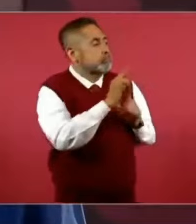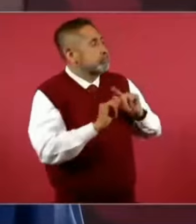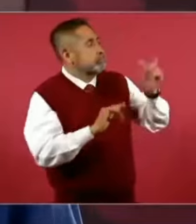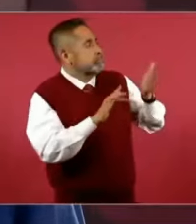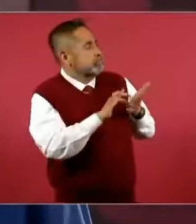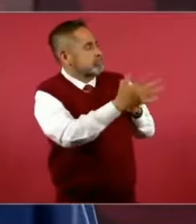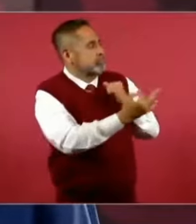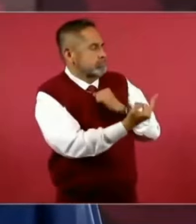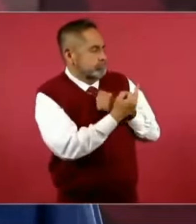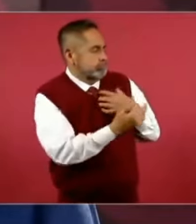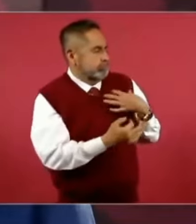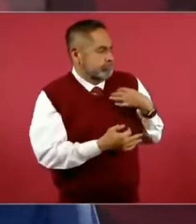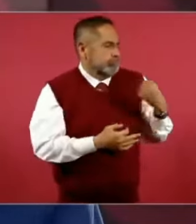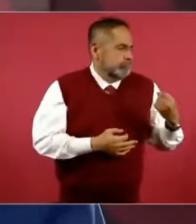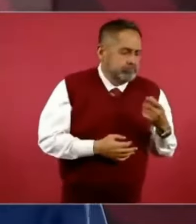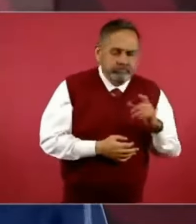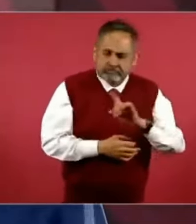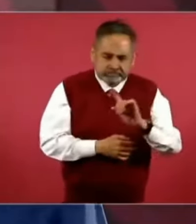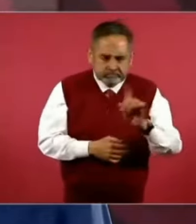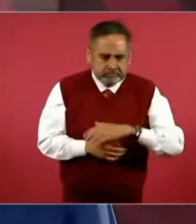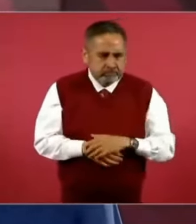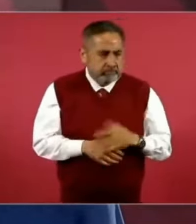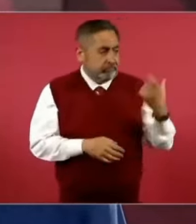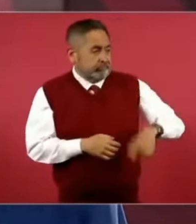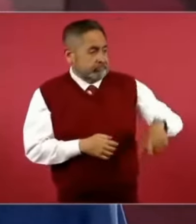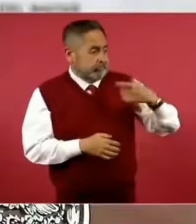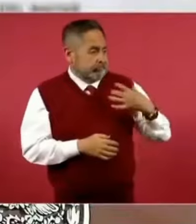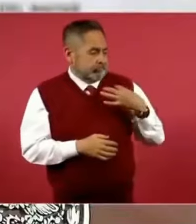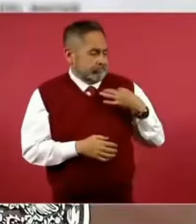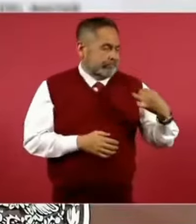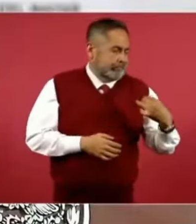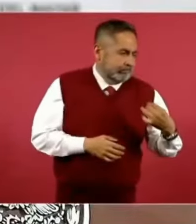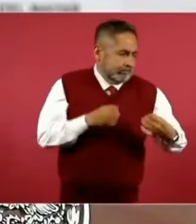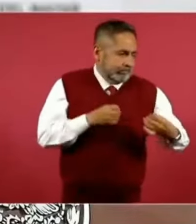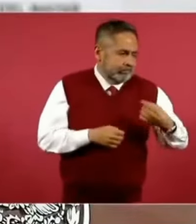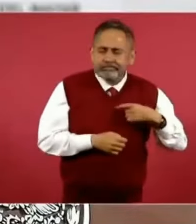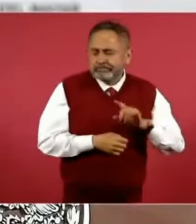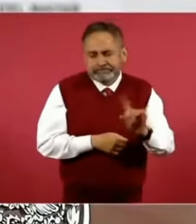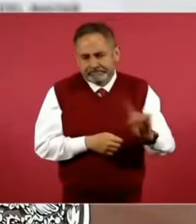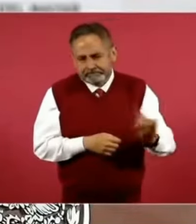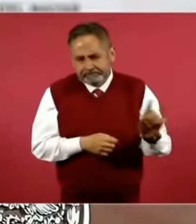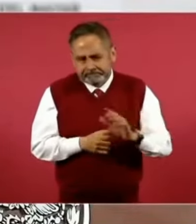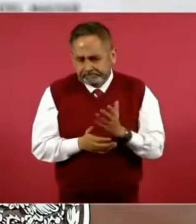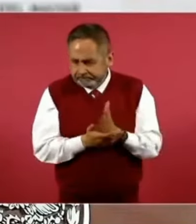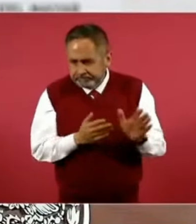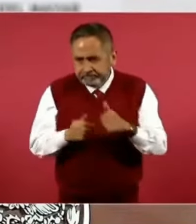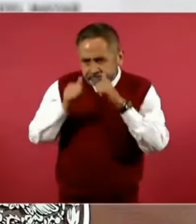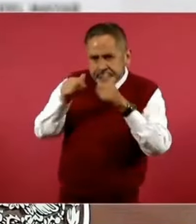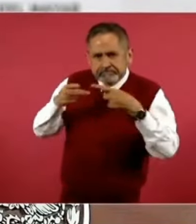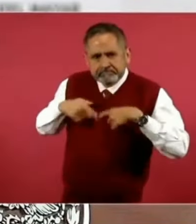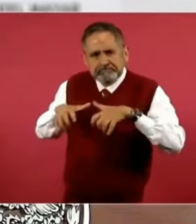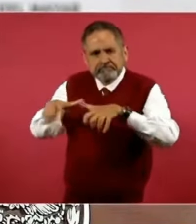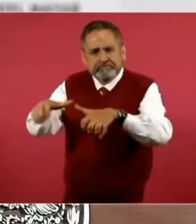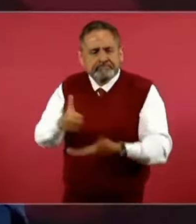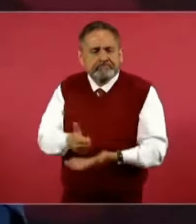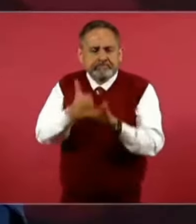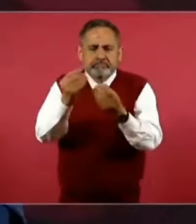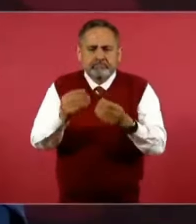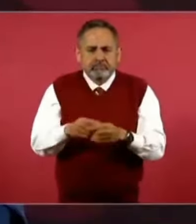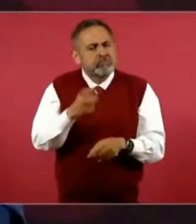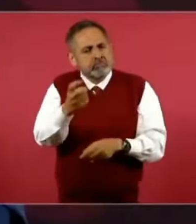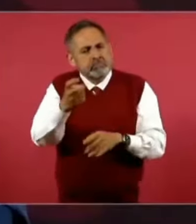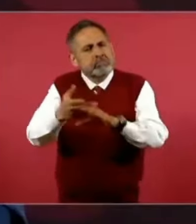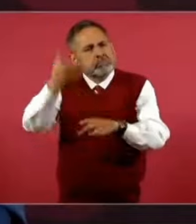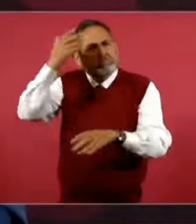ni del poder político ni del poder económico. Y eso va a ayudar mucho. Y así era antes,